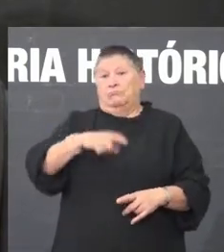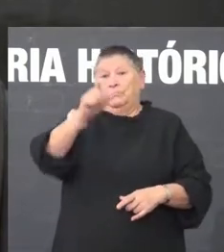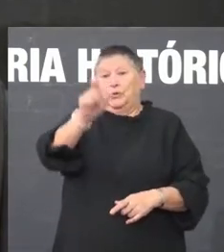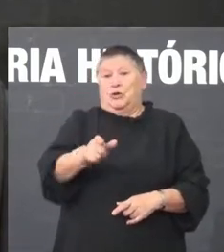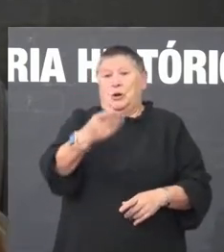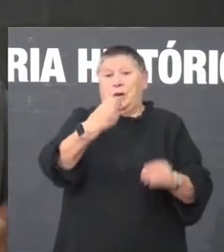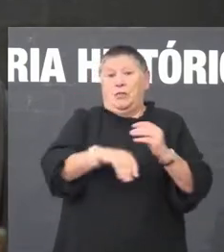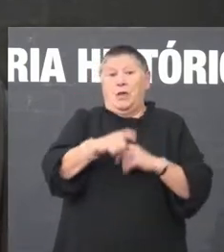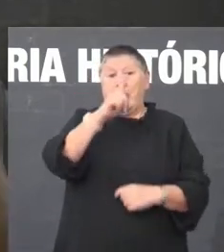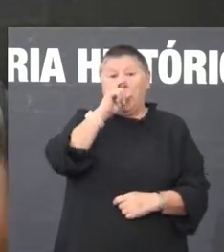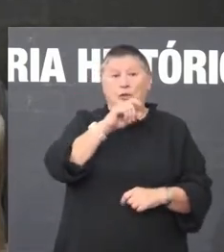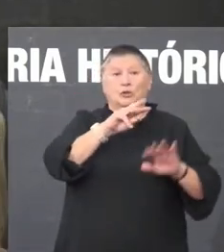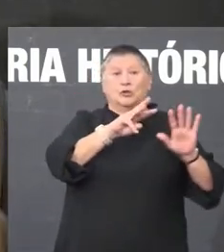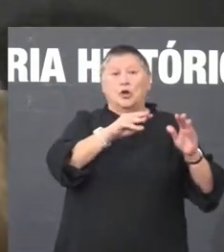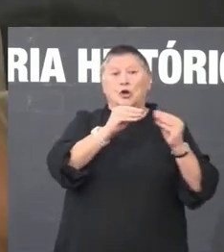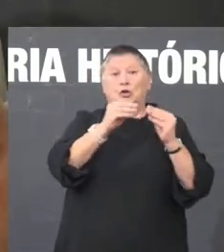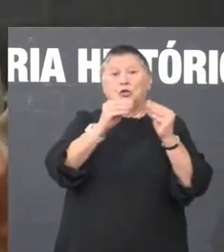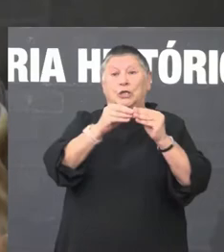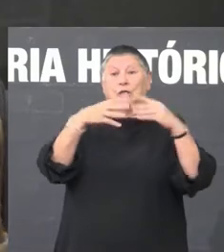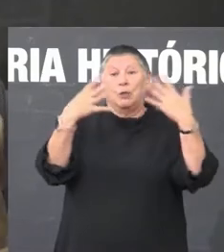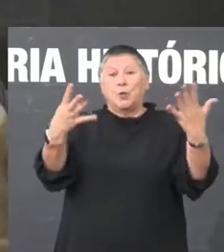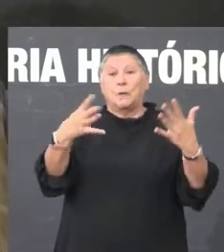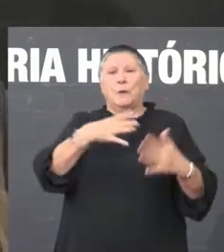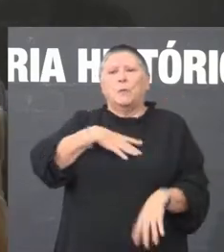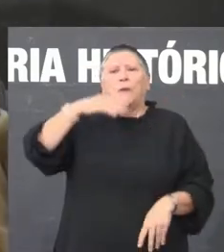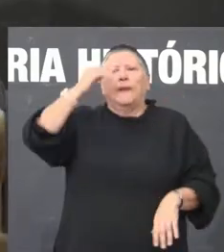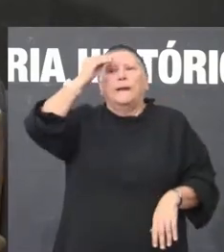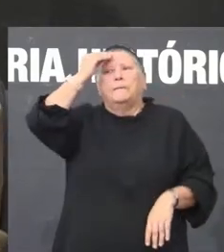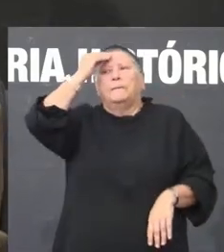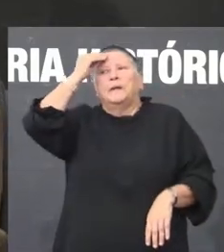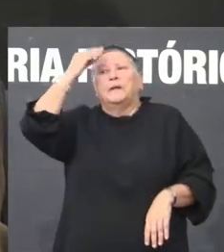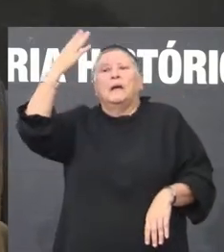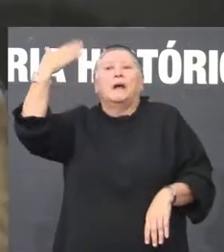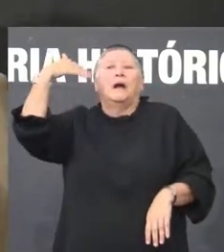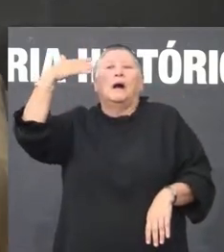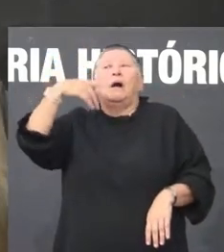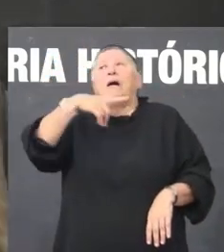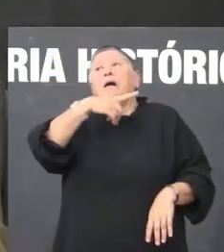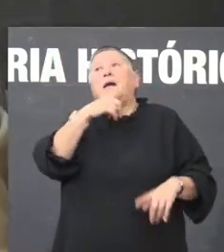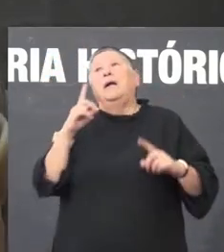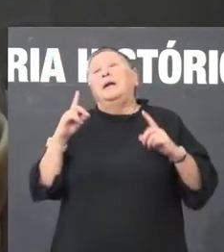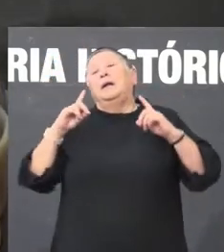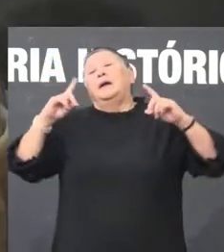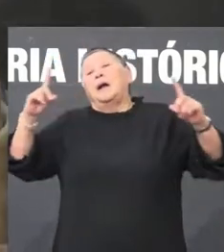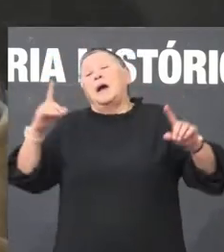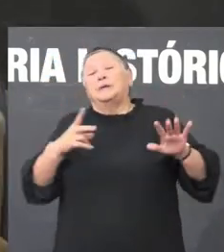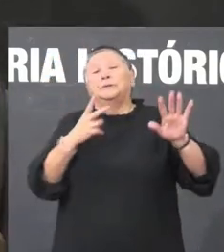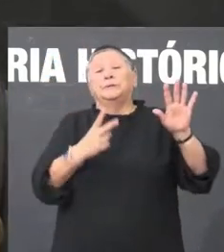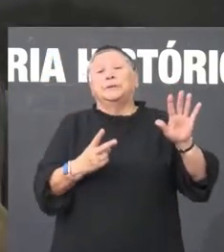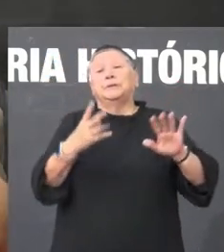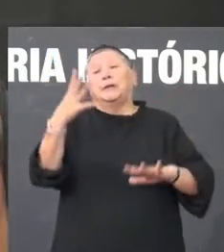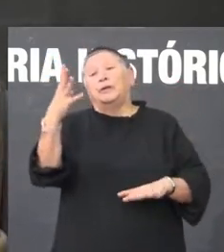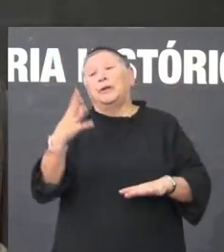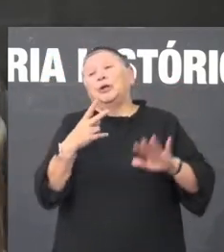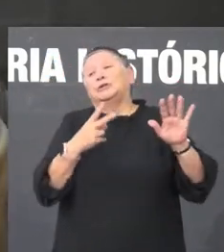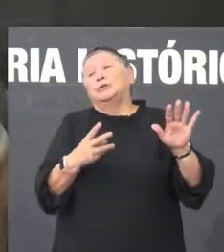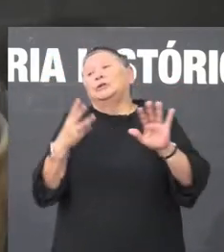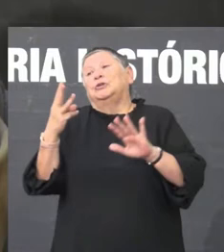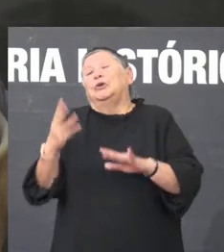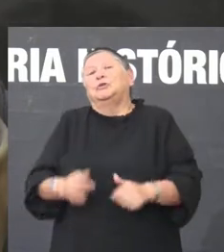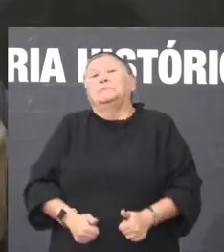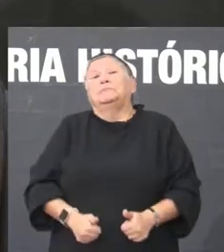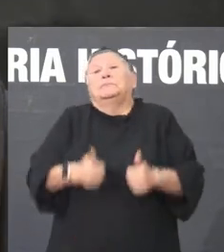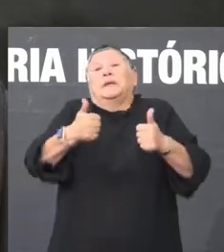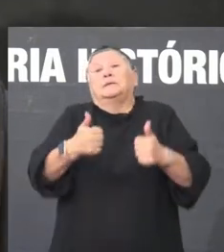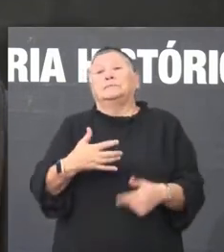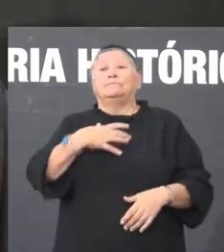igual hai quen puido pensar nun momento determinado que aquelo que sucedeu entre o 75 e o 78 era todo o máis que podía dar